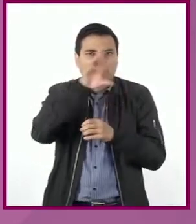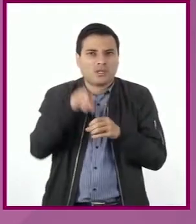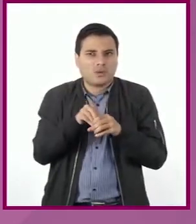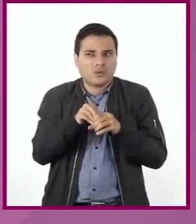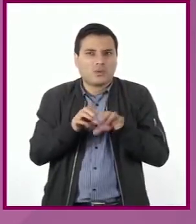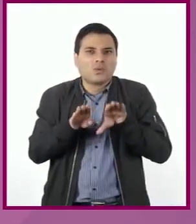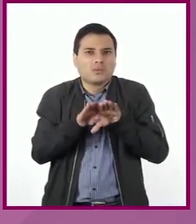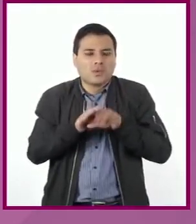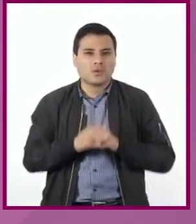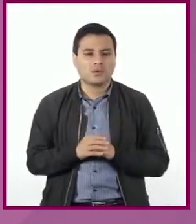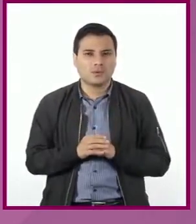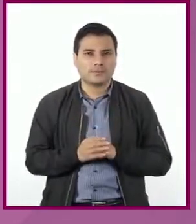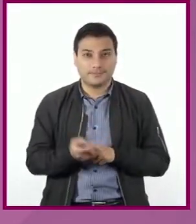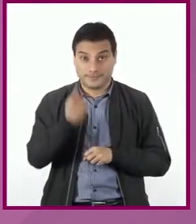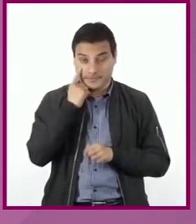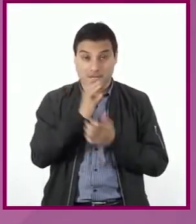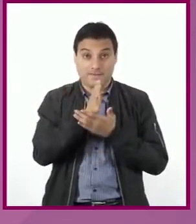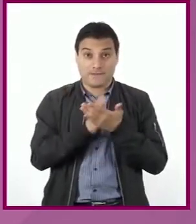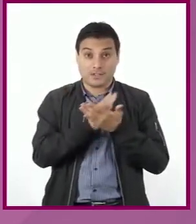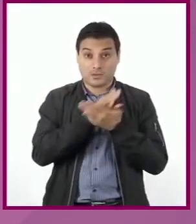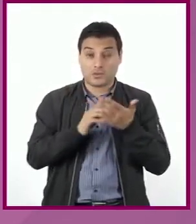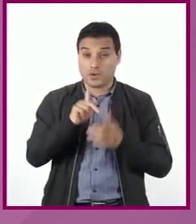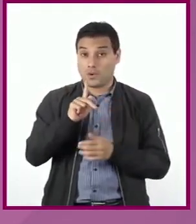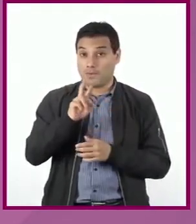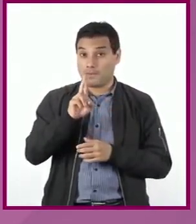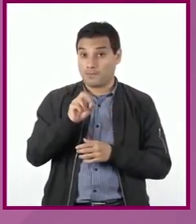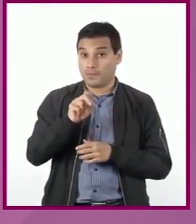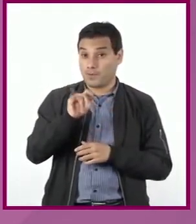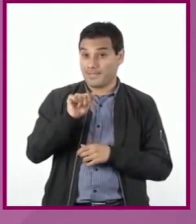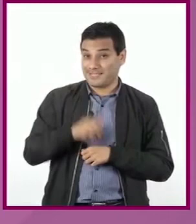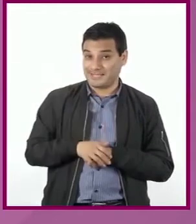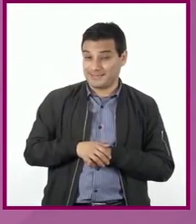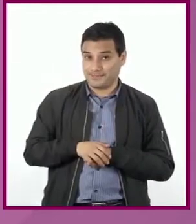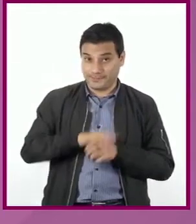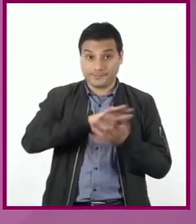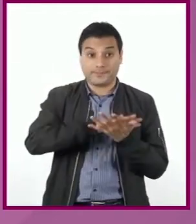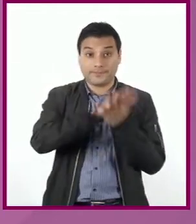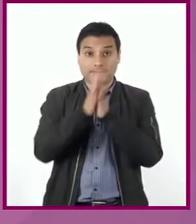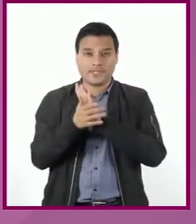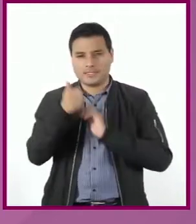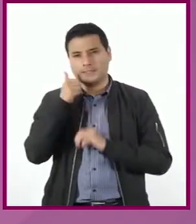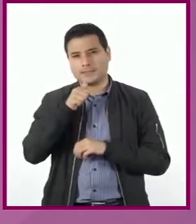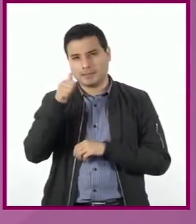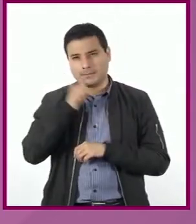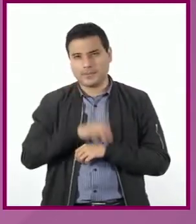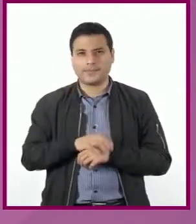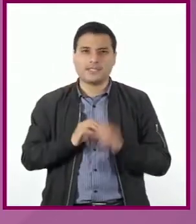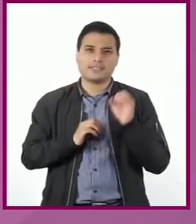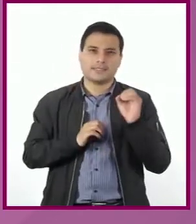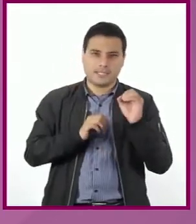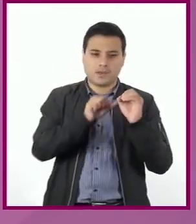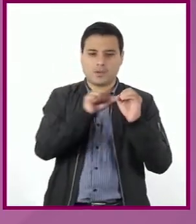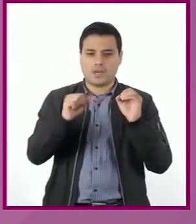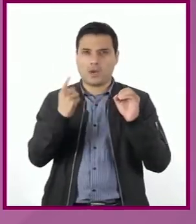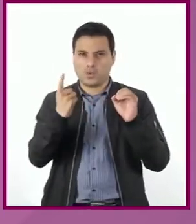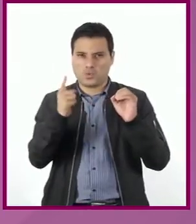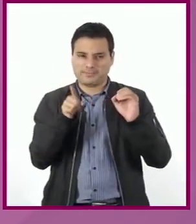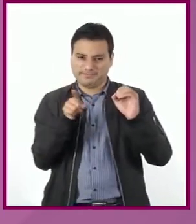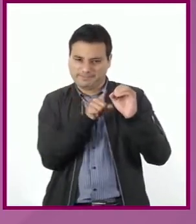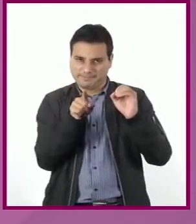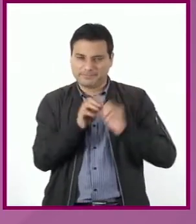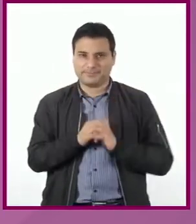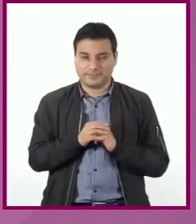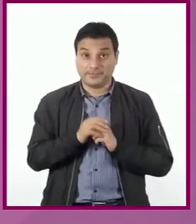En el caso de las fracciones propias, el valor que representan siempre estará entre 0 y 1. En el caso de las fracciones